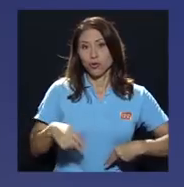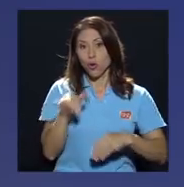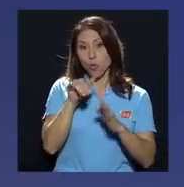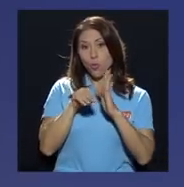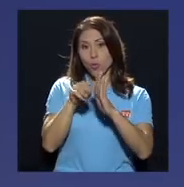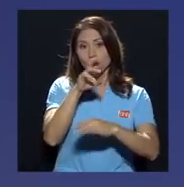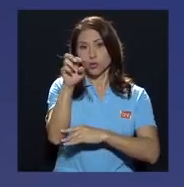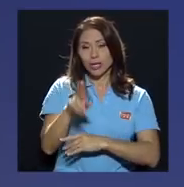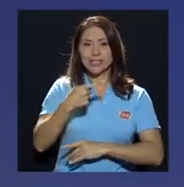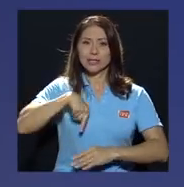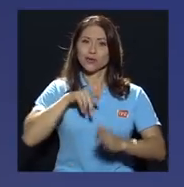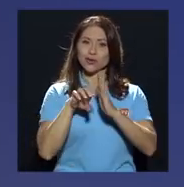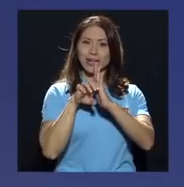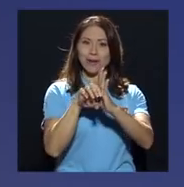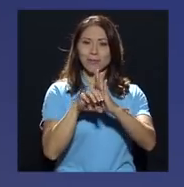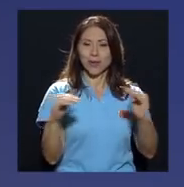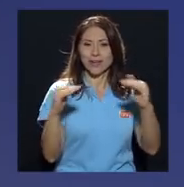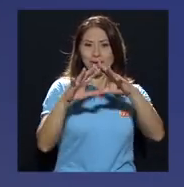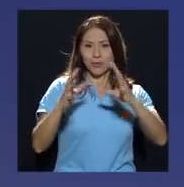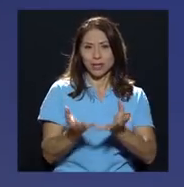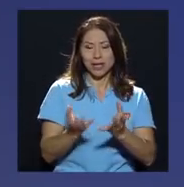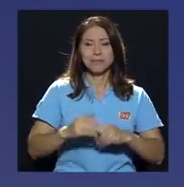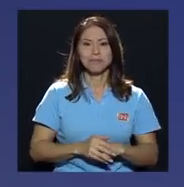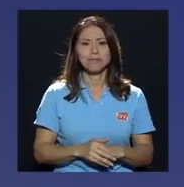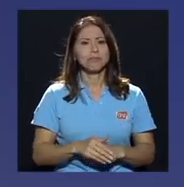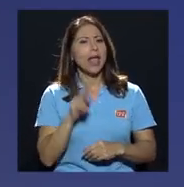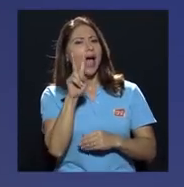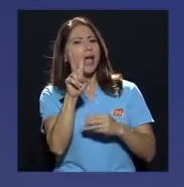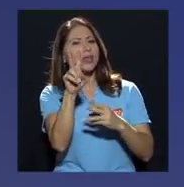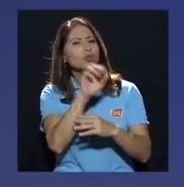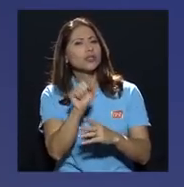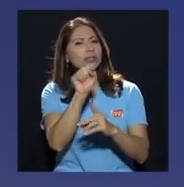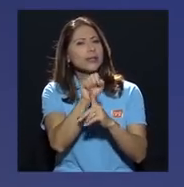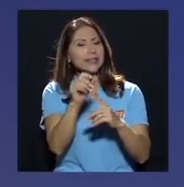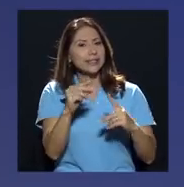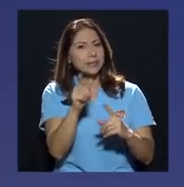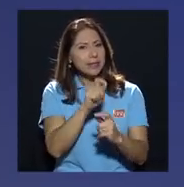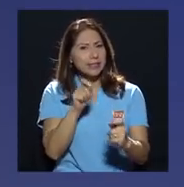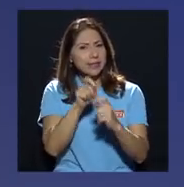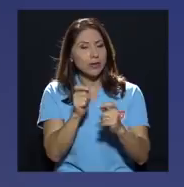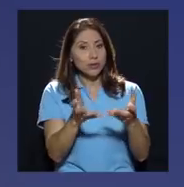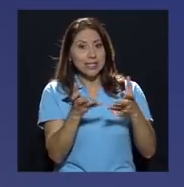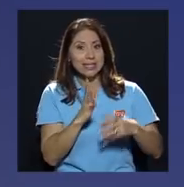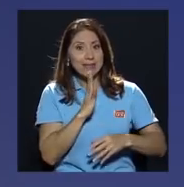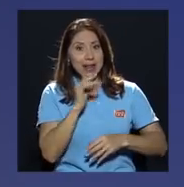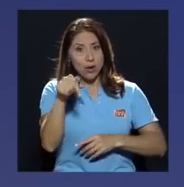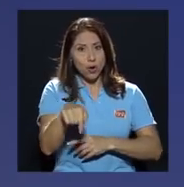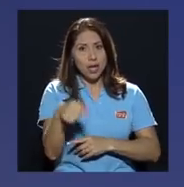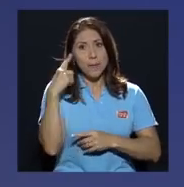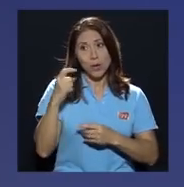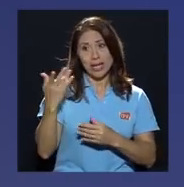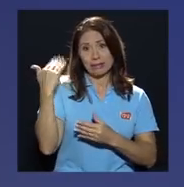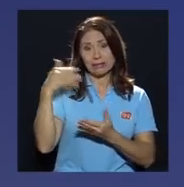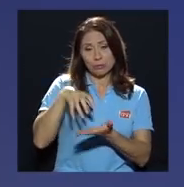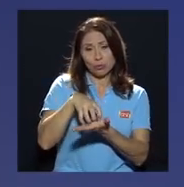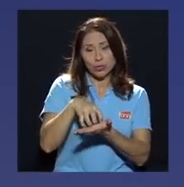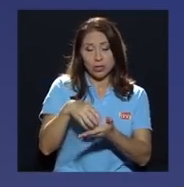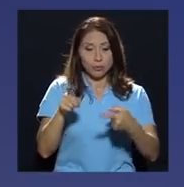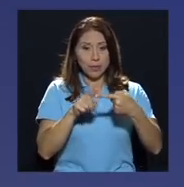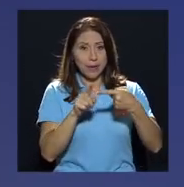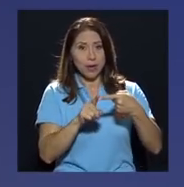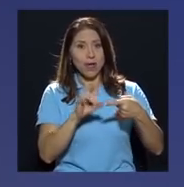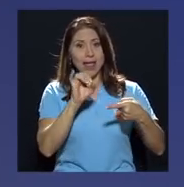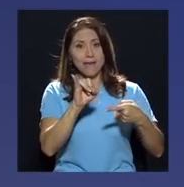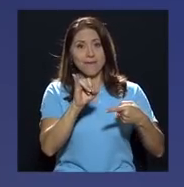modelo costarricense hemos sido un ejemplo a nivel mundial creo don manuel hay dos casos específicos que quisiera que conversemos hoy porque son muy cuestionados primero